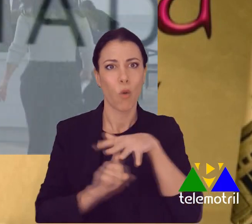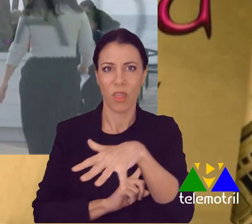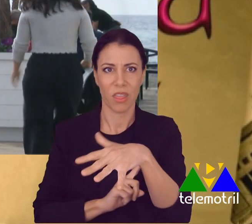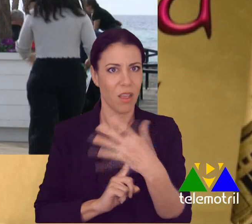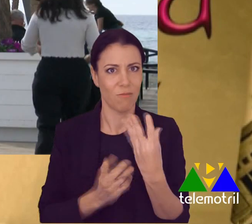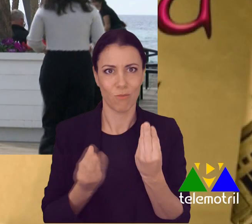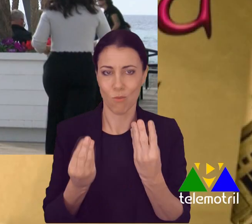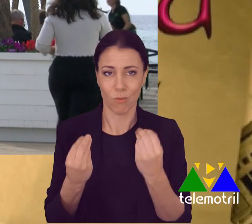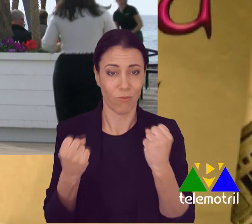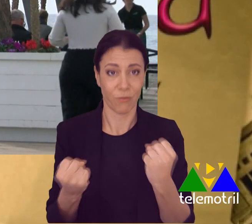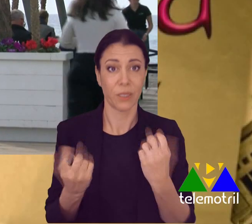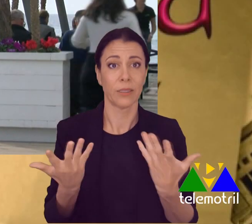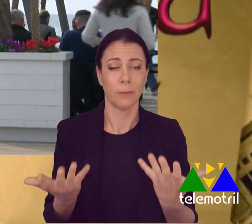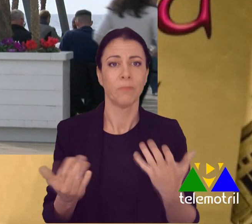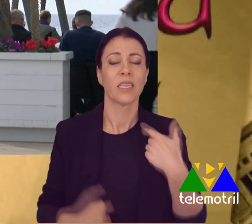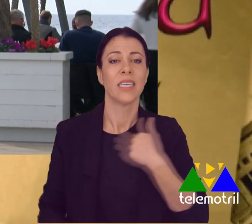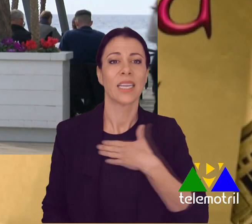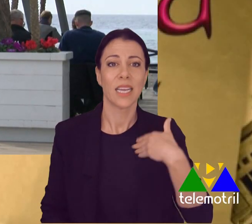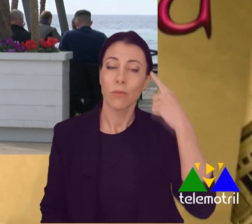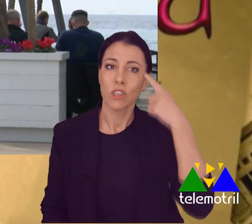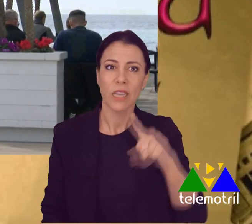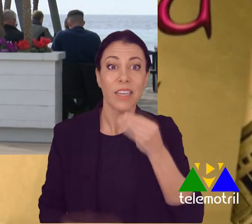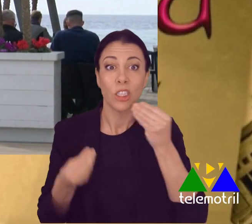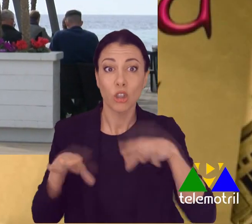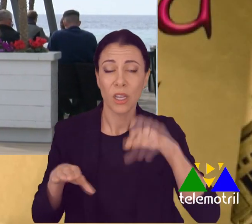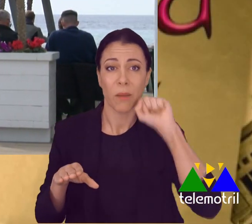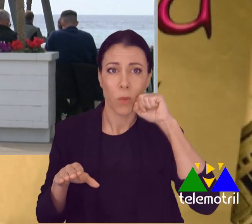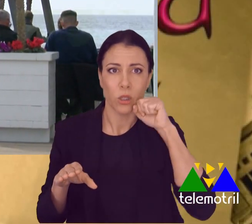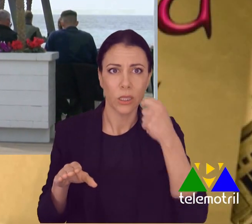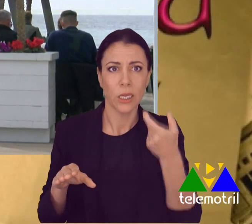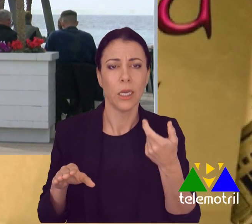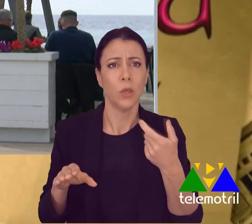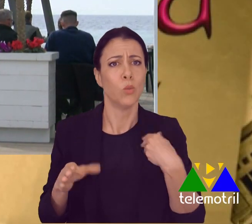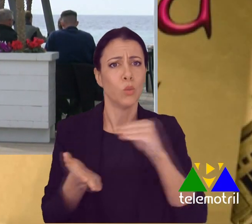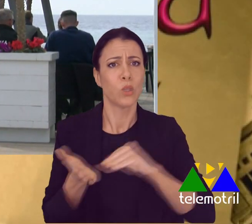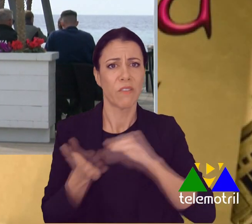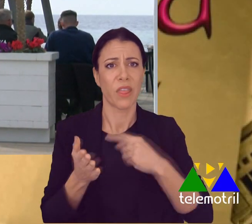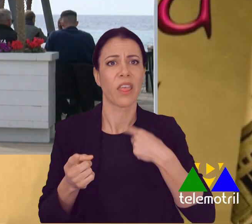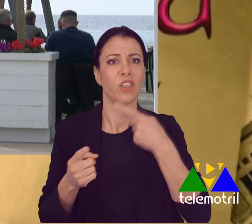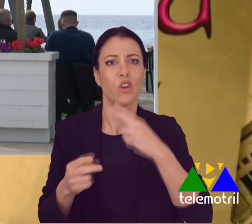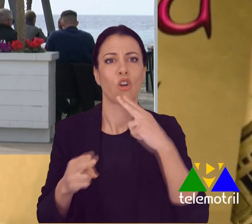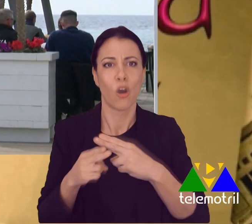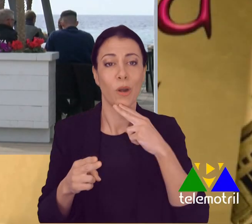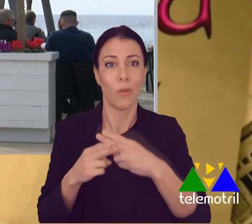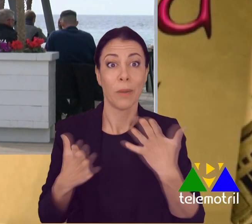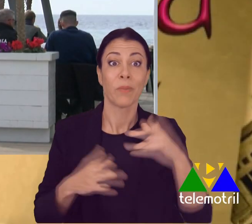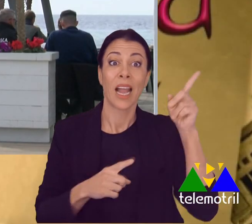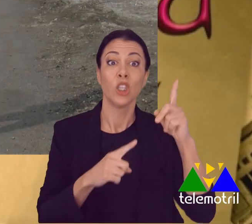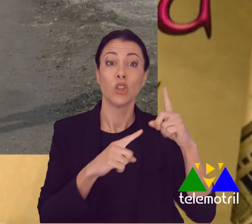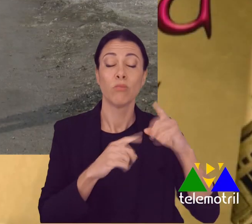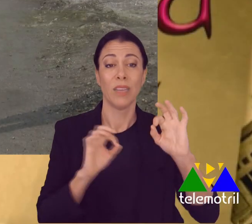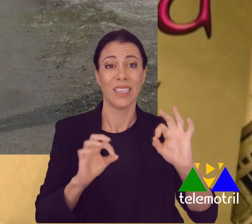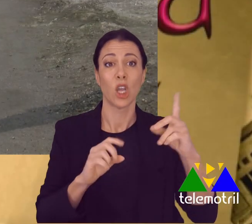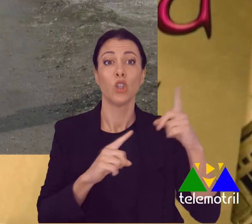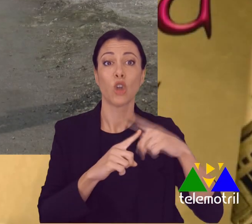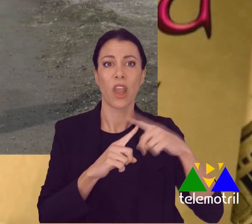sido impresionante, ¿no? Si queremos saber cosas de historia de Motril, lo hemos citado algunas veces, tendremos que ir a Toledo a ver el archivo de los Contreras